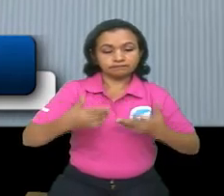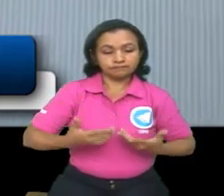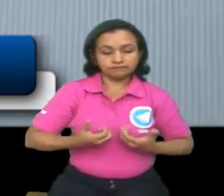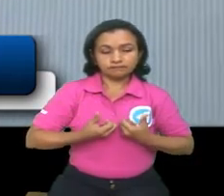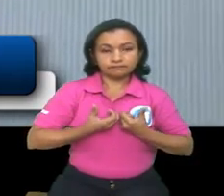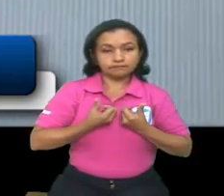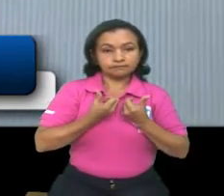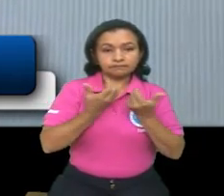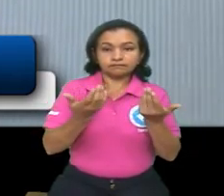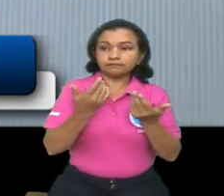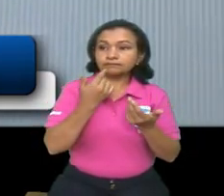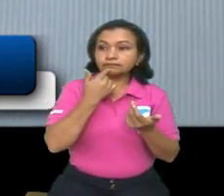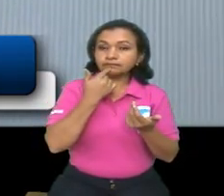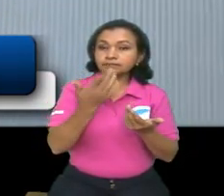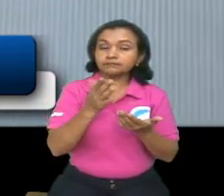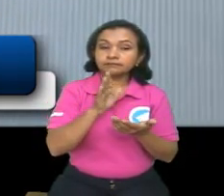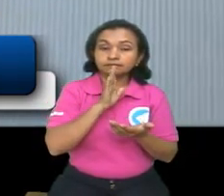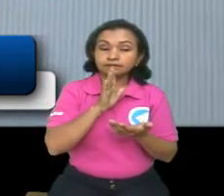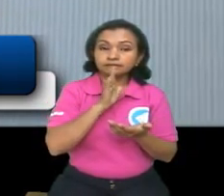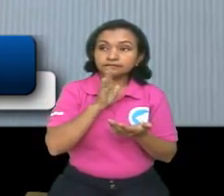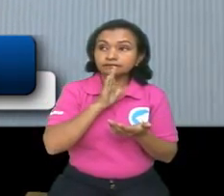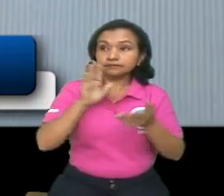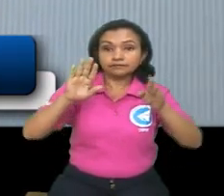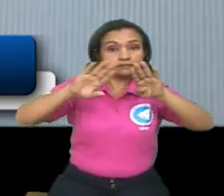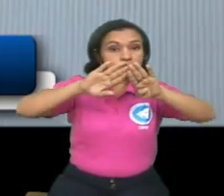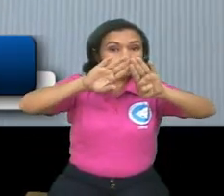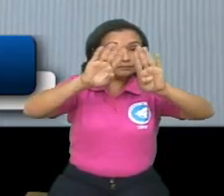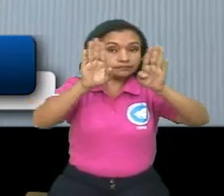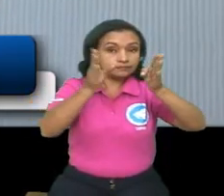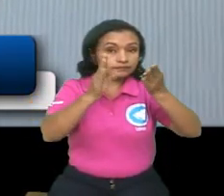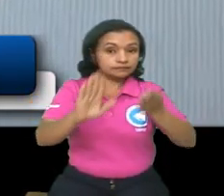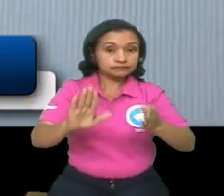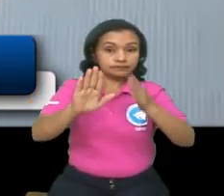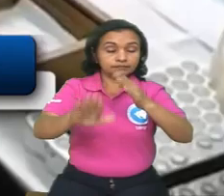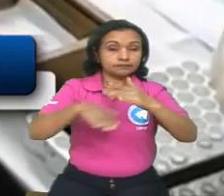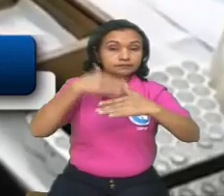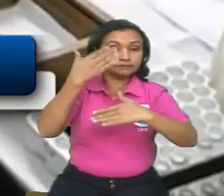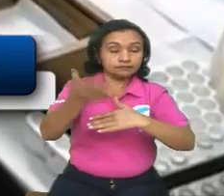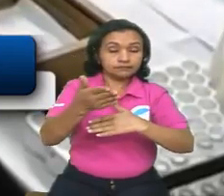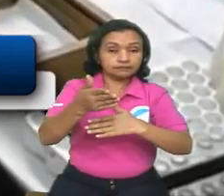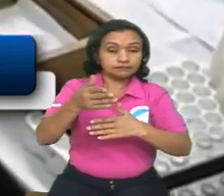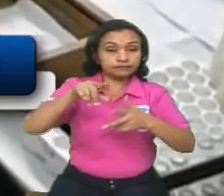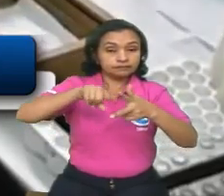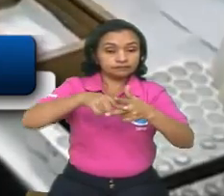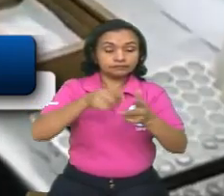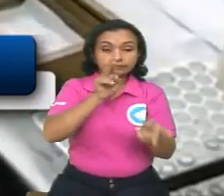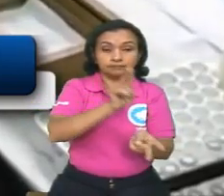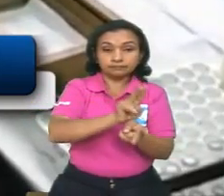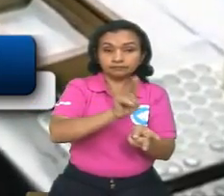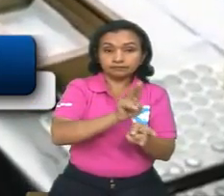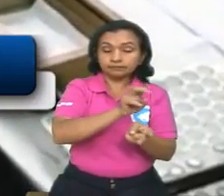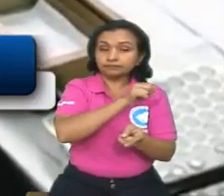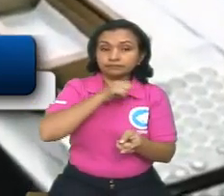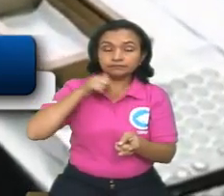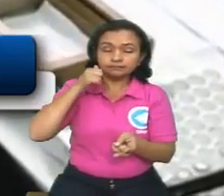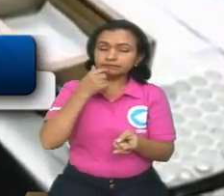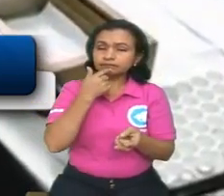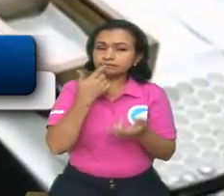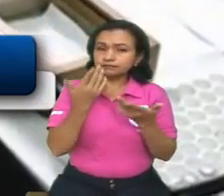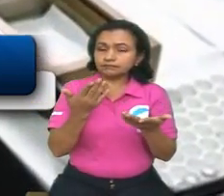avanzado. ¿Por qué precisamente hablamos de que las mujeres, después de haber iniciado su vida sexual, tienen que hacerse esto?